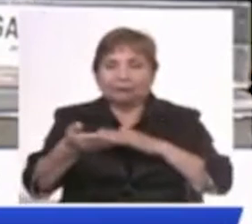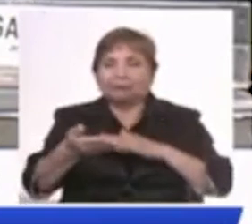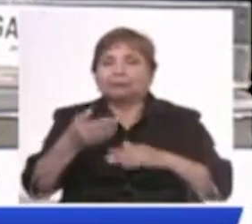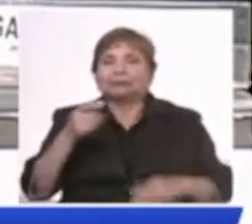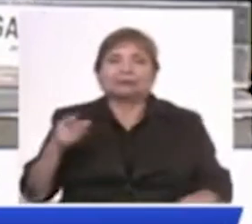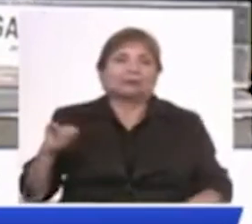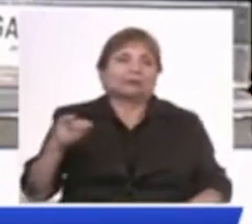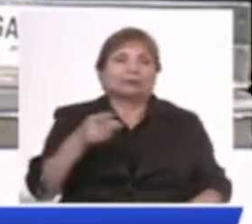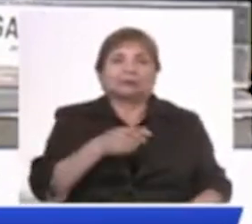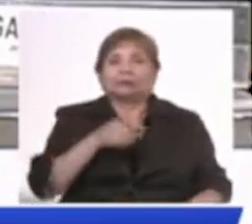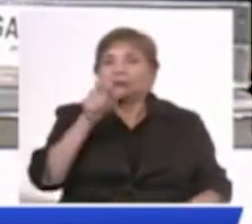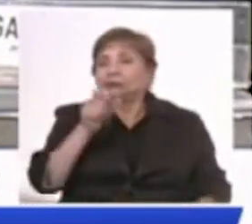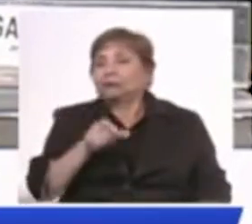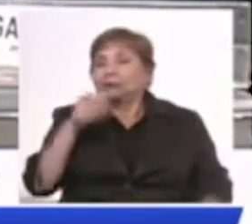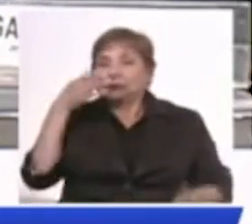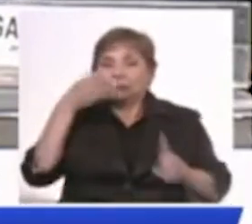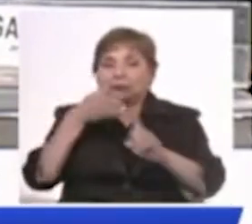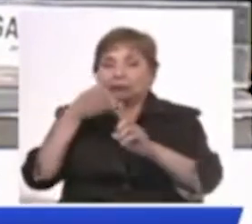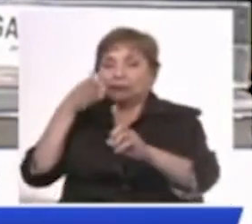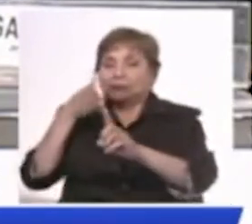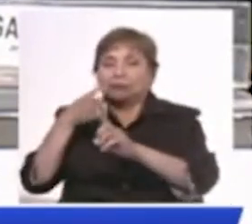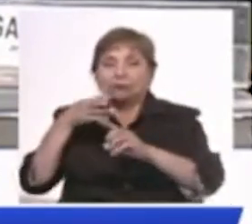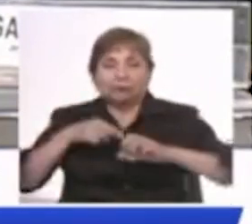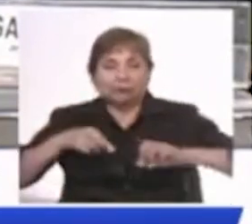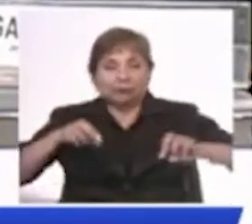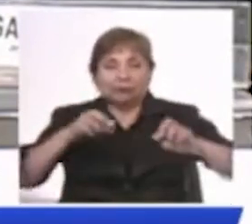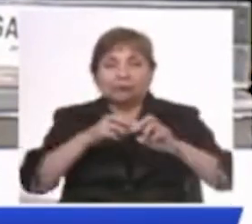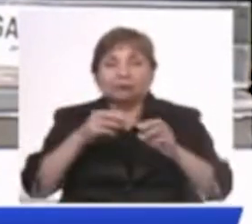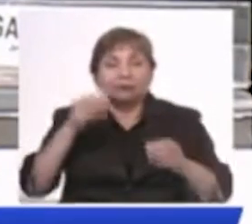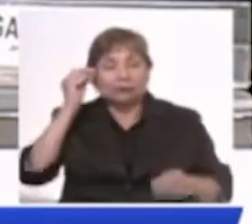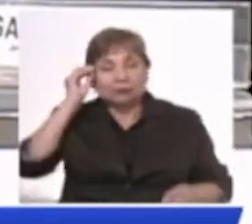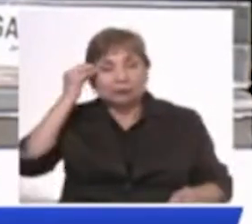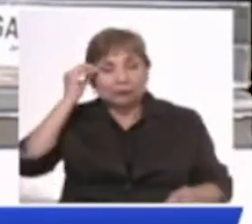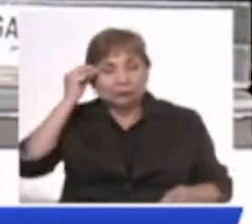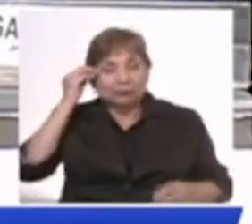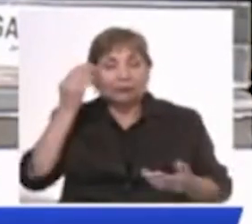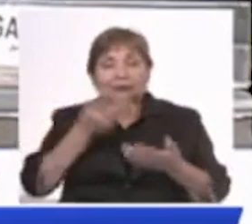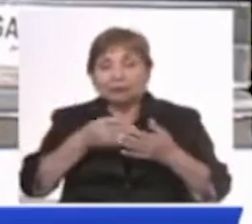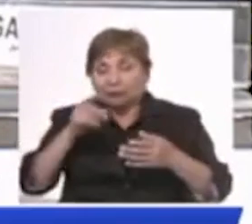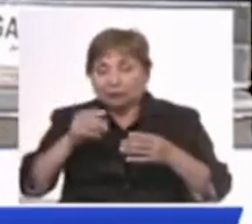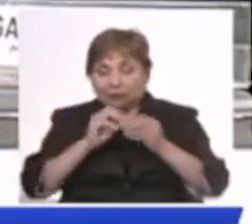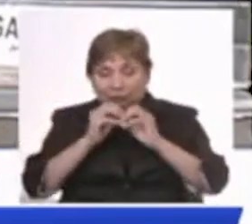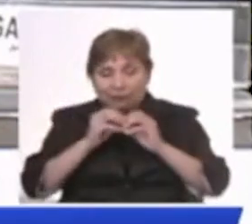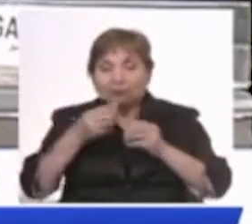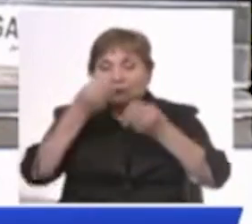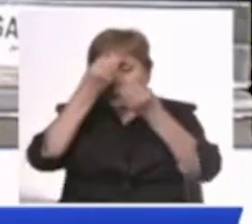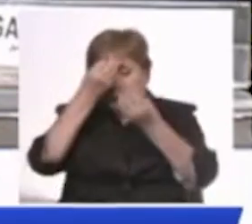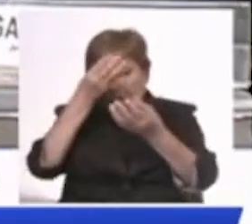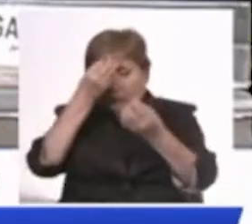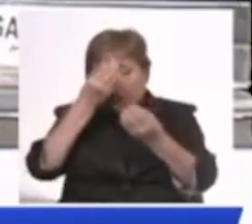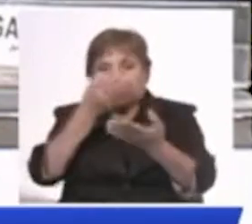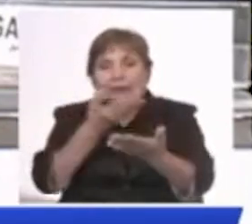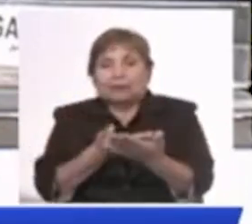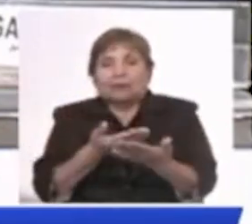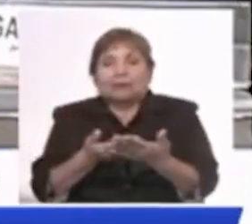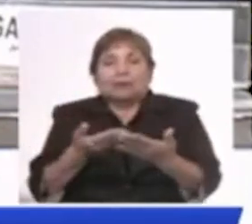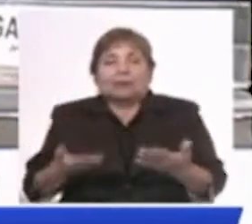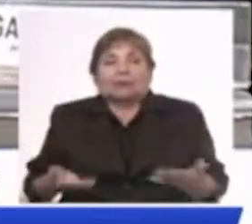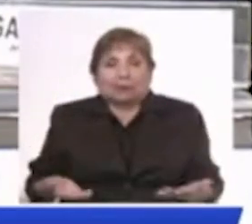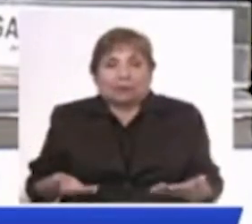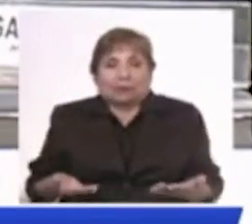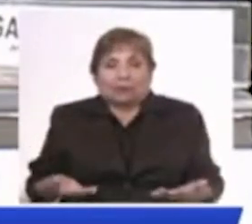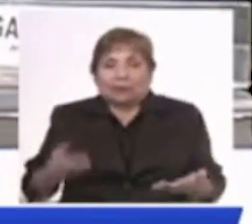los usuarios directos, que es el Servicio Parlamentario y el Área de Ingeniería y Mantenimiento, para que informen con